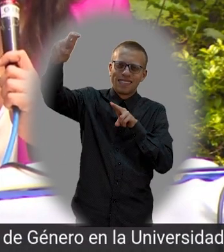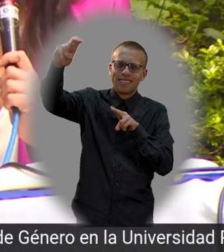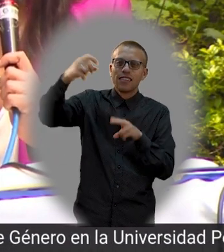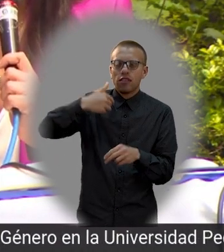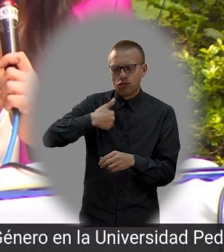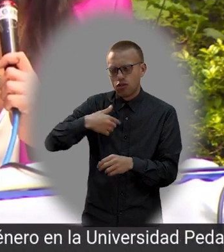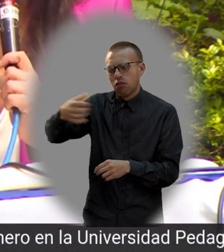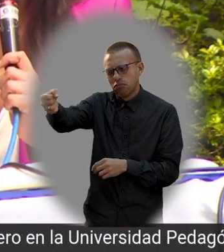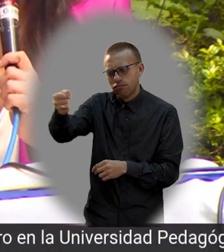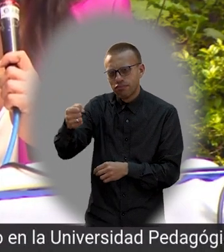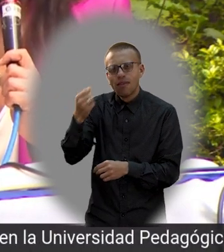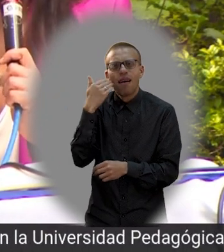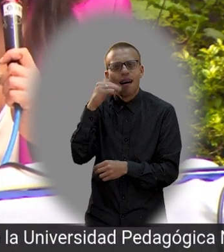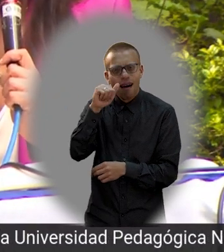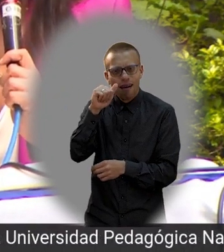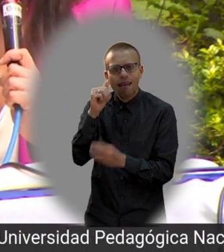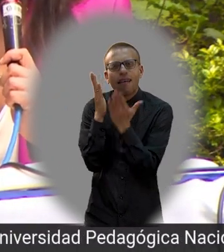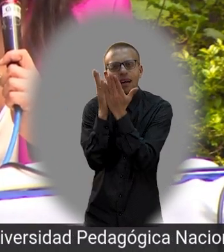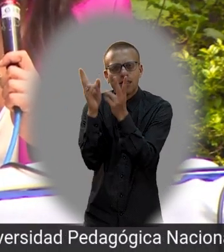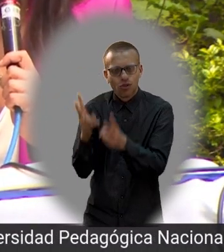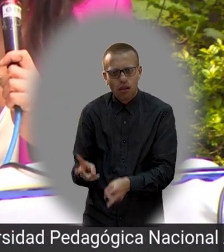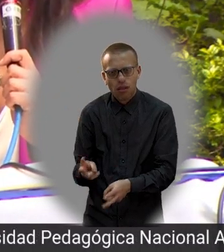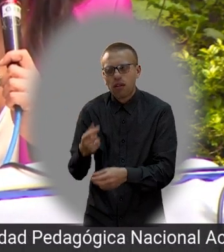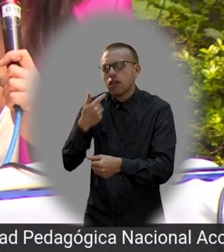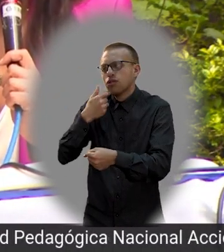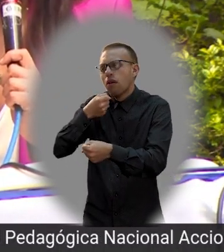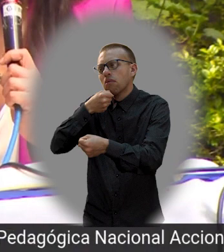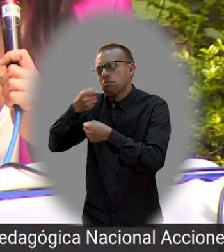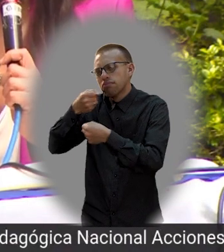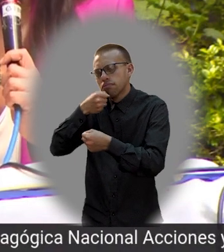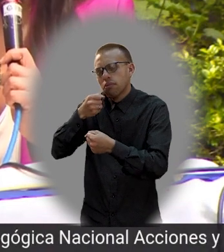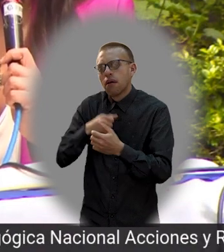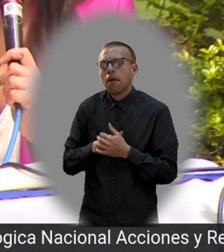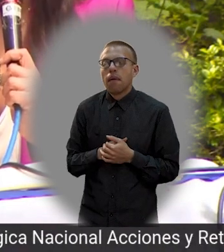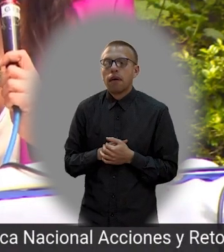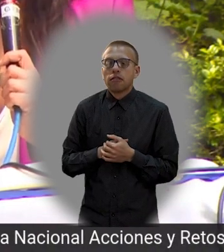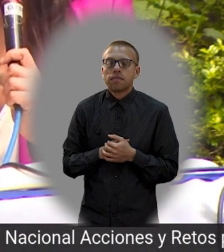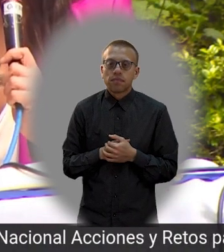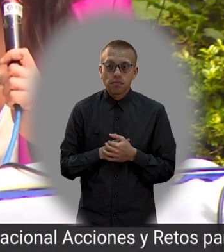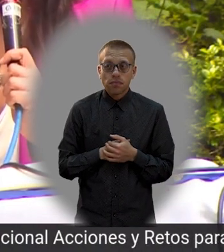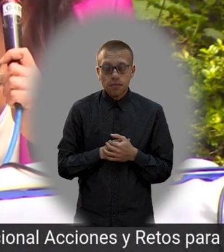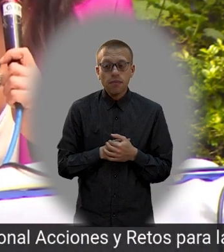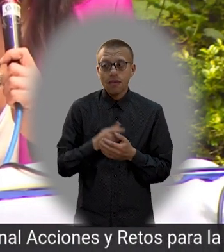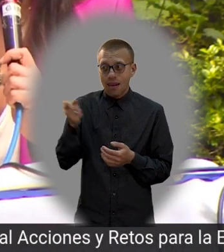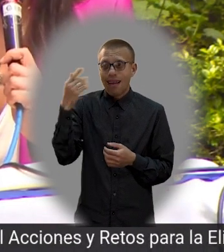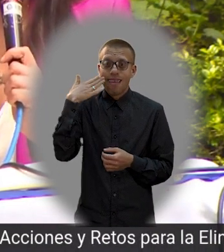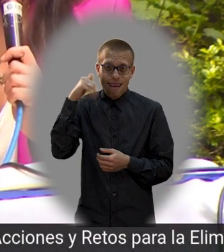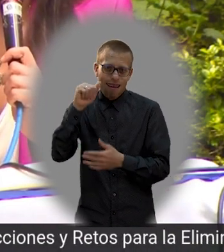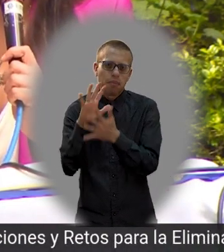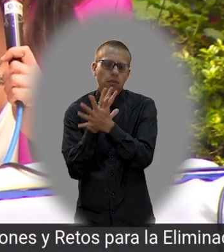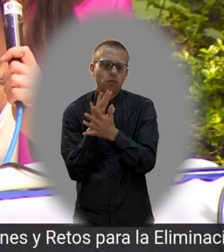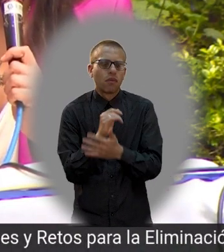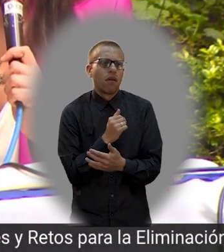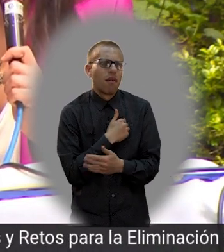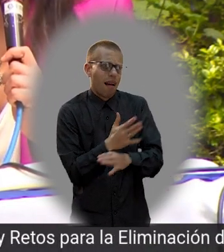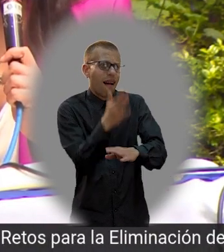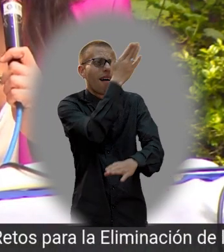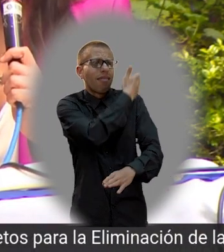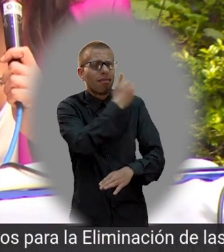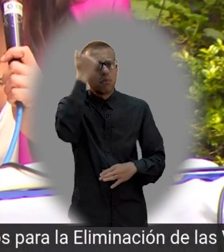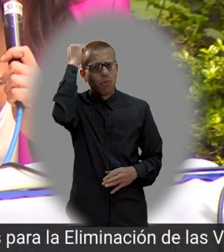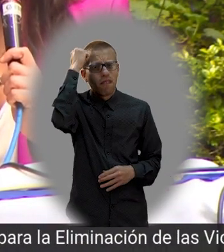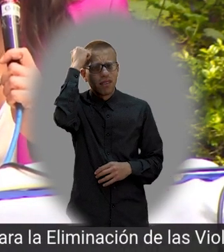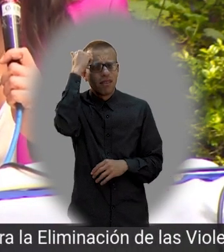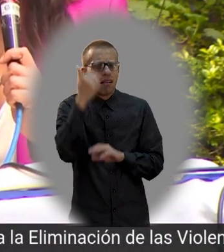cuando el profesor me estaba acosando, mis estudiantes, mis compañeros, lo que me respondían era, ¿de